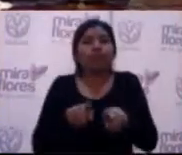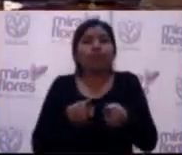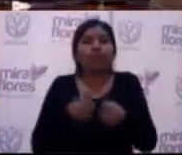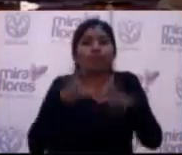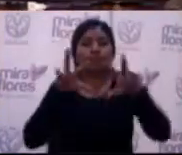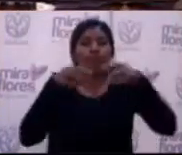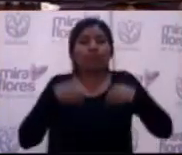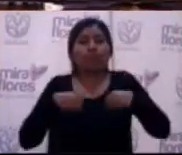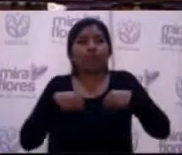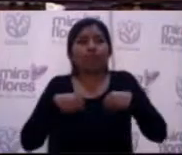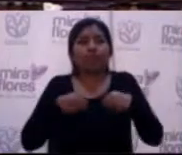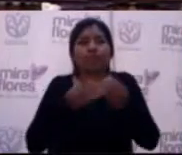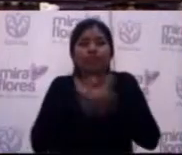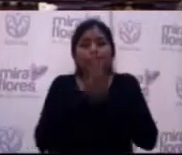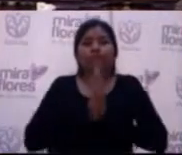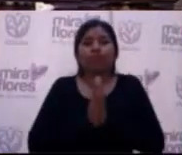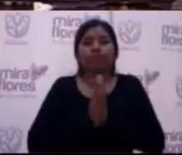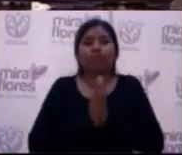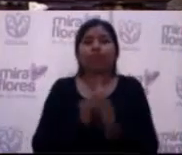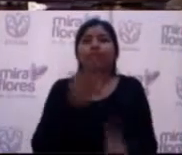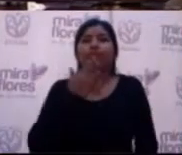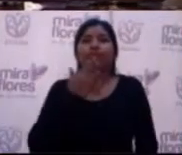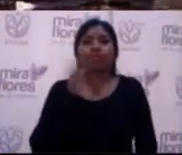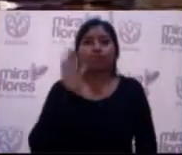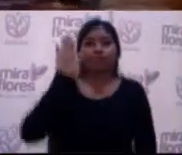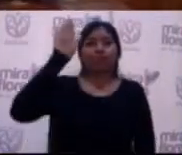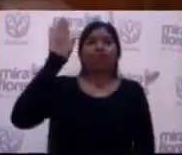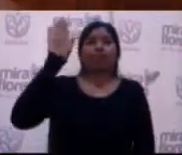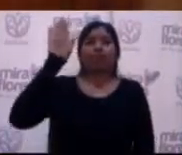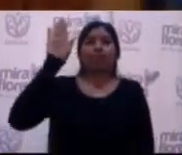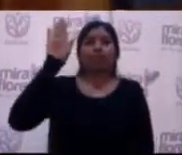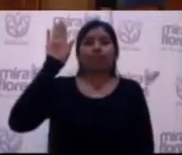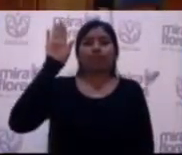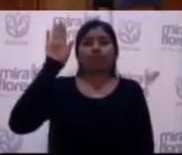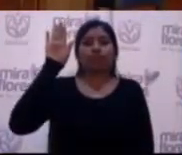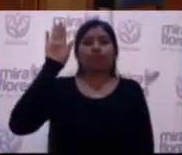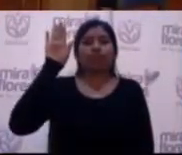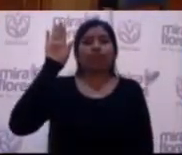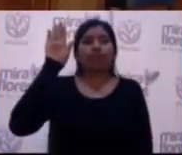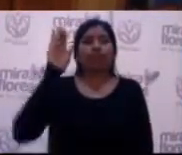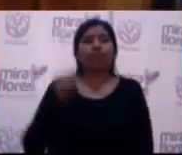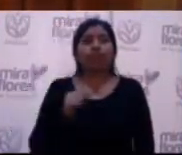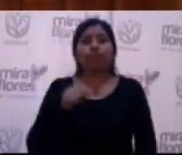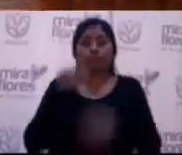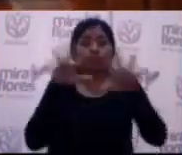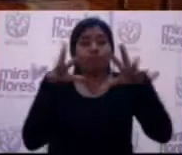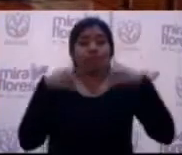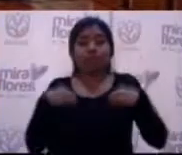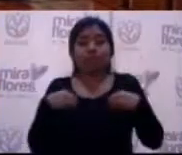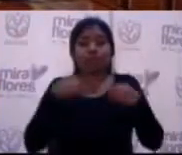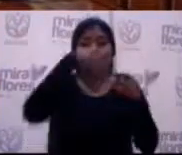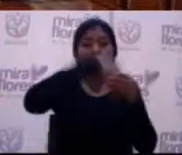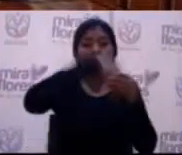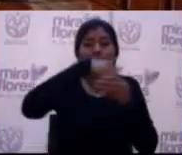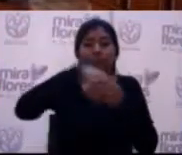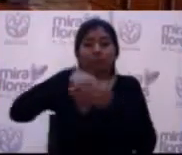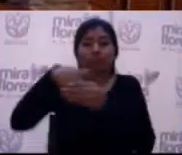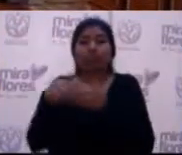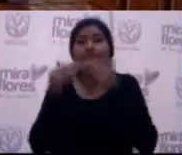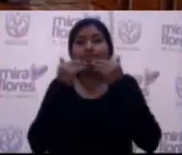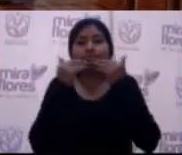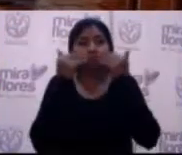sírvanse expresarlo levantando la mano. Se aprueba por unanimidad de votos. Muchas gracias. Regidora, usted